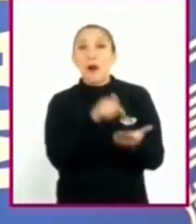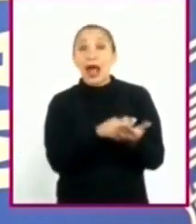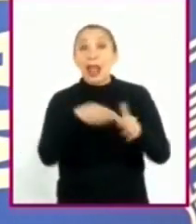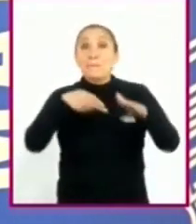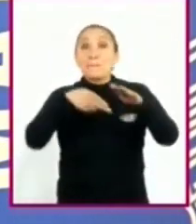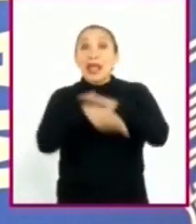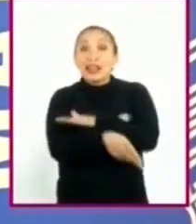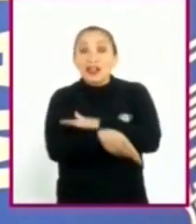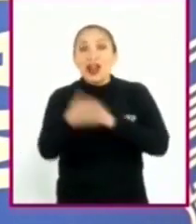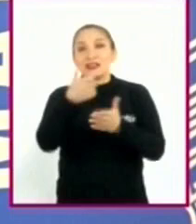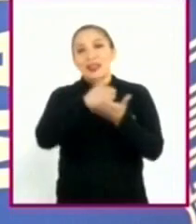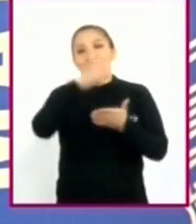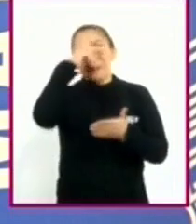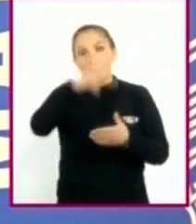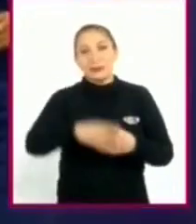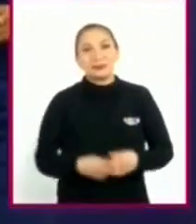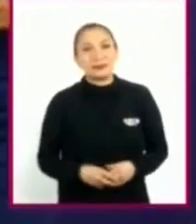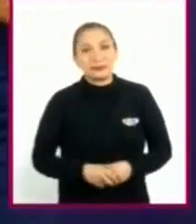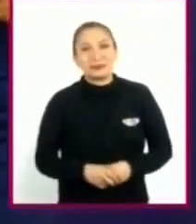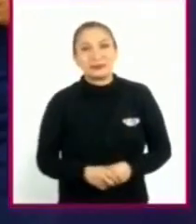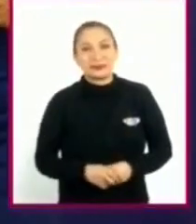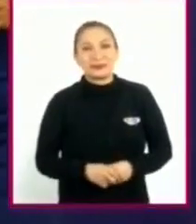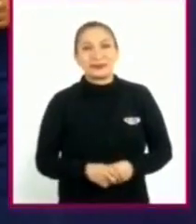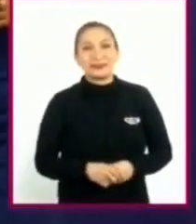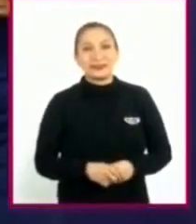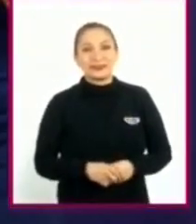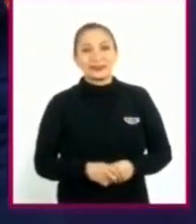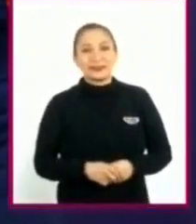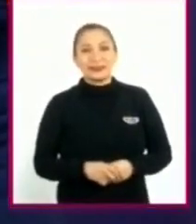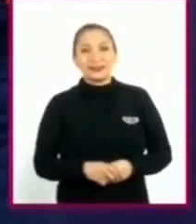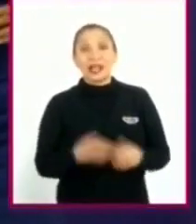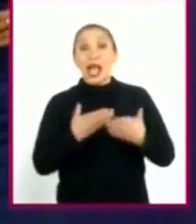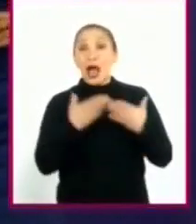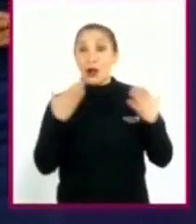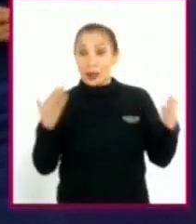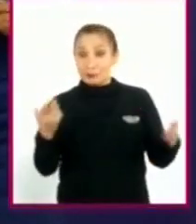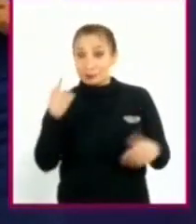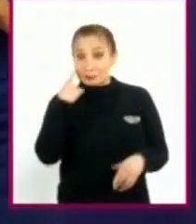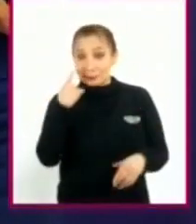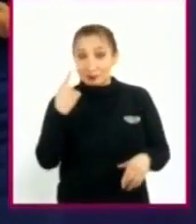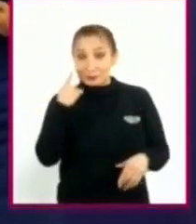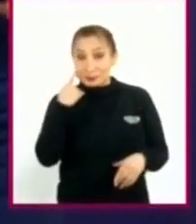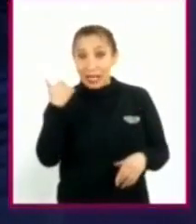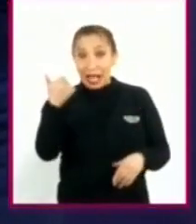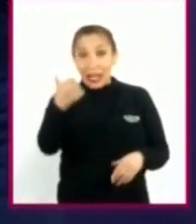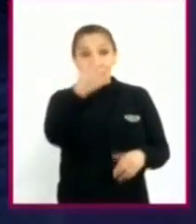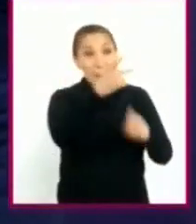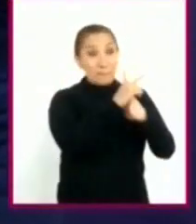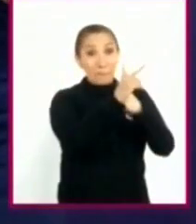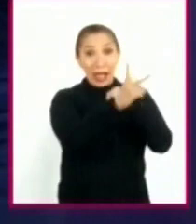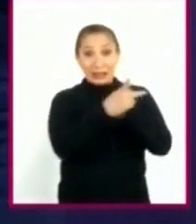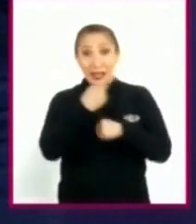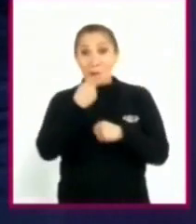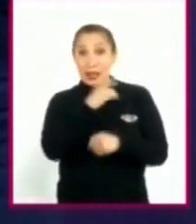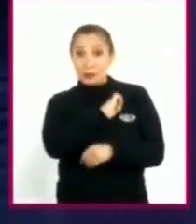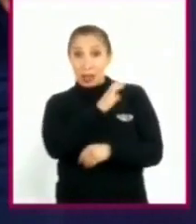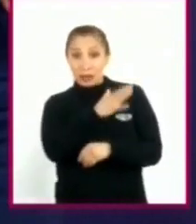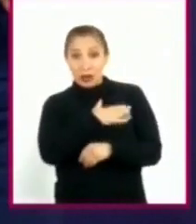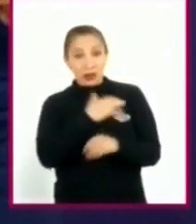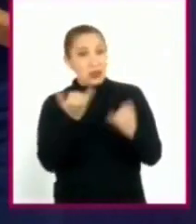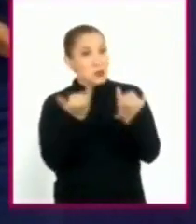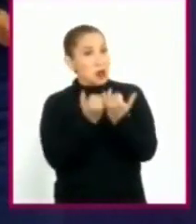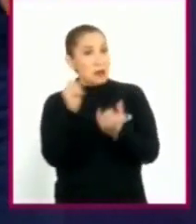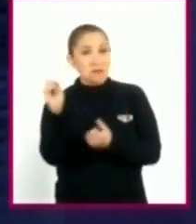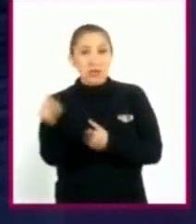Es el metro de la Ciudad de México. Ahora bien, En cada país de lengua española sucede lo